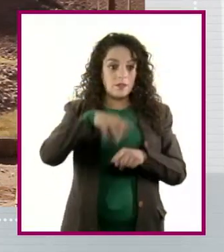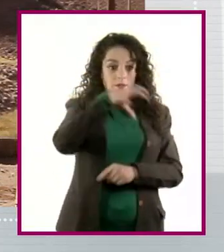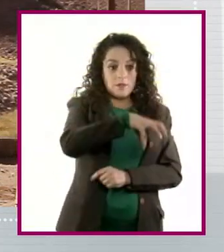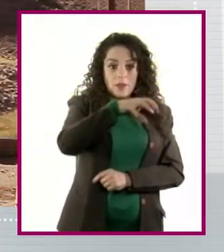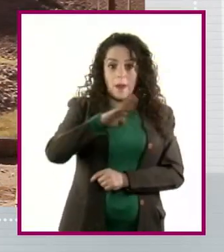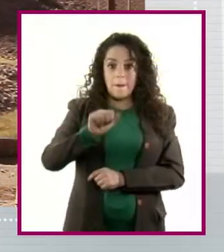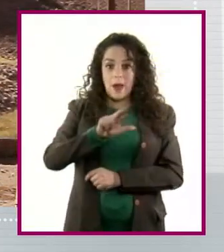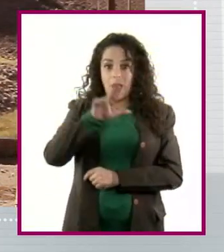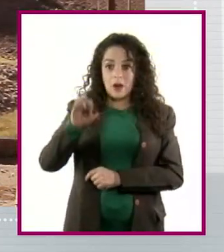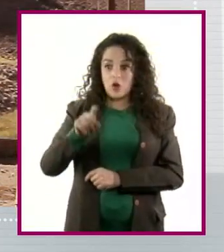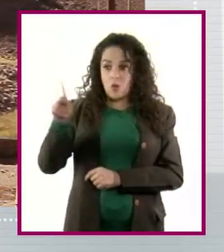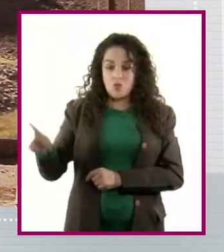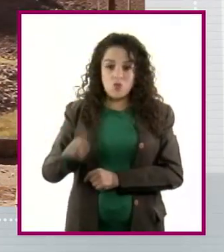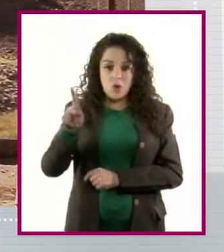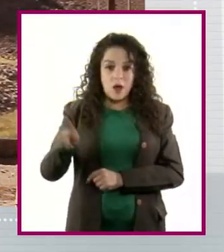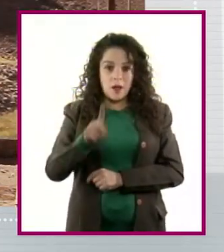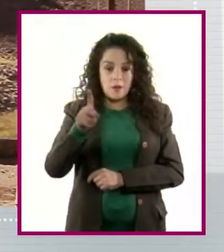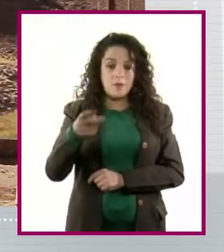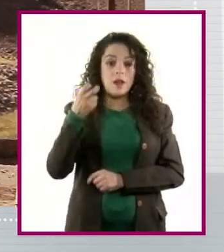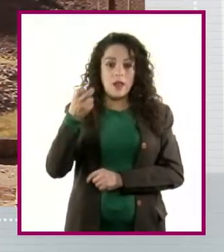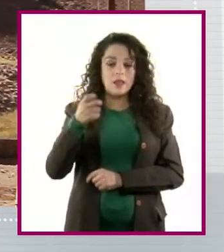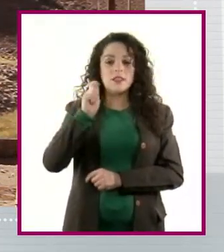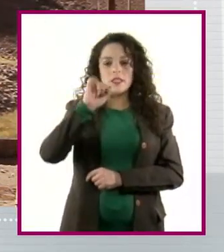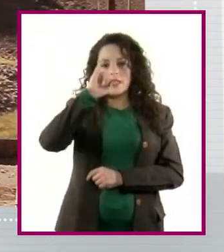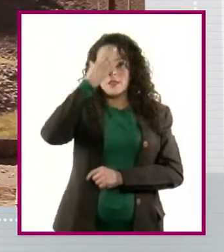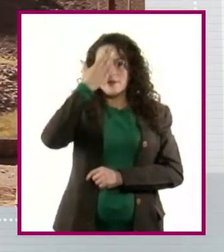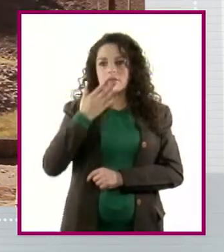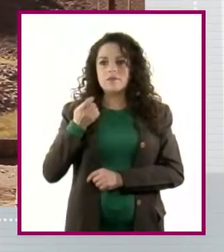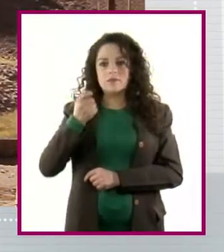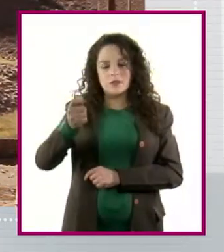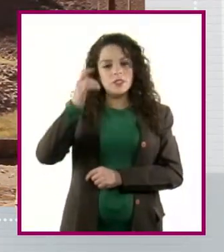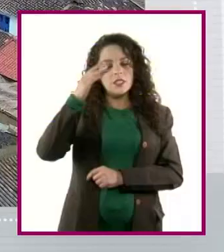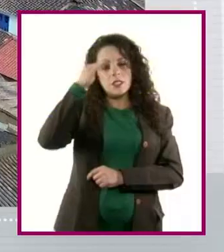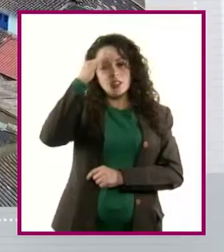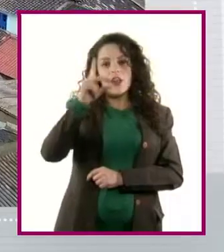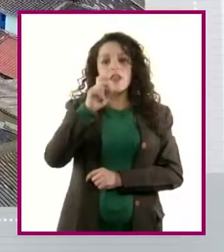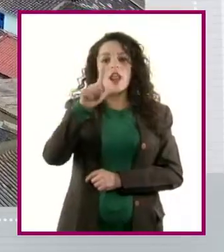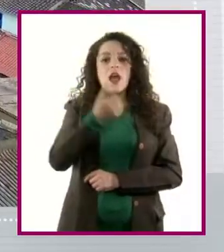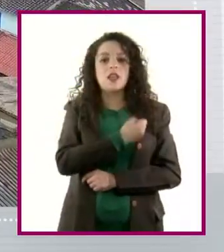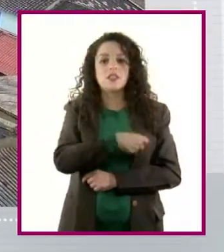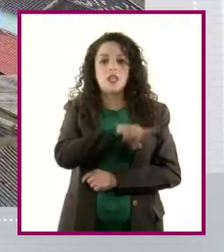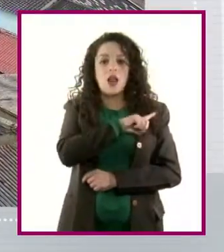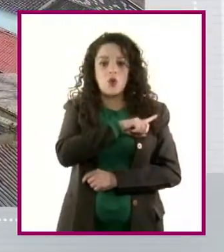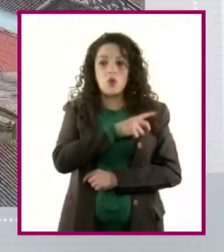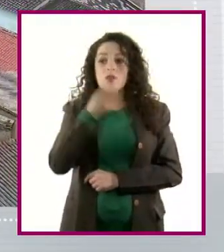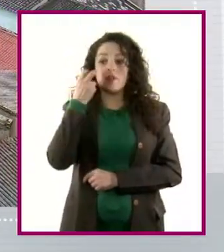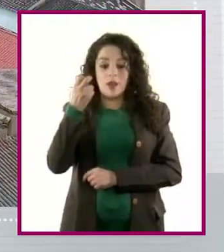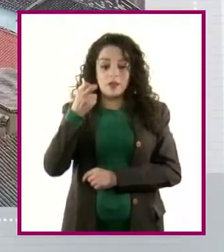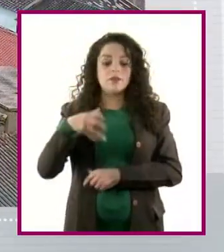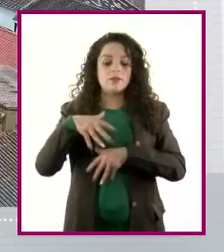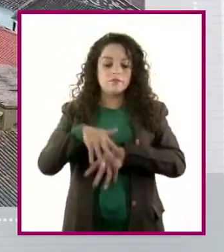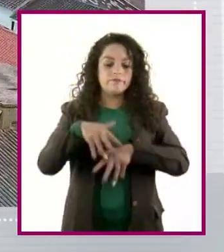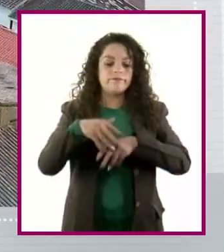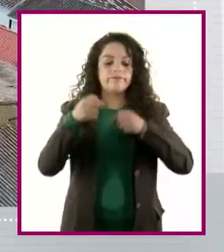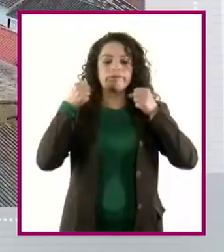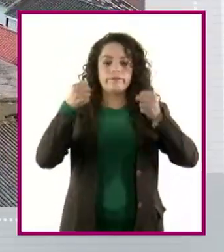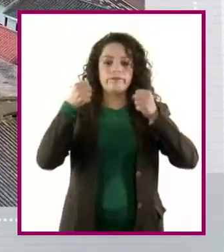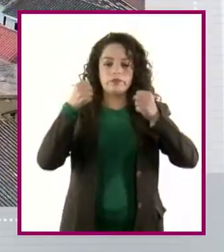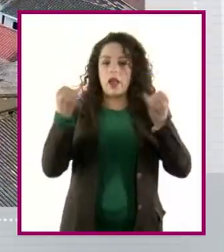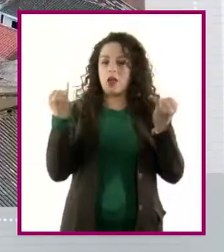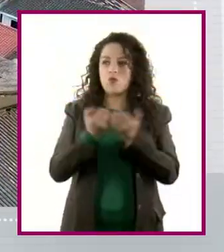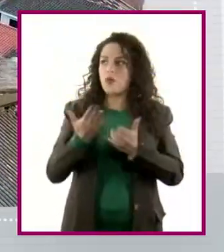santo patrón. Una imagen que se le conoce como el Señor de la Salud. Cuando hubo el tema de la